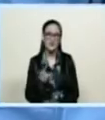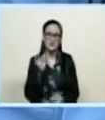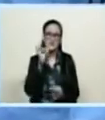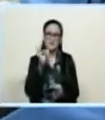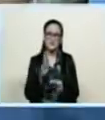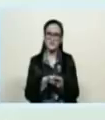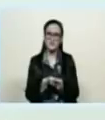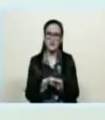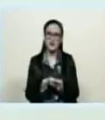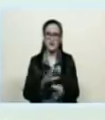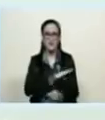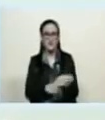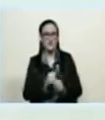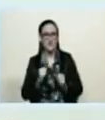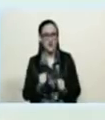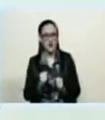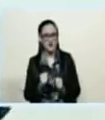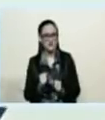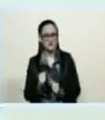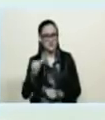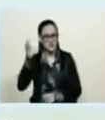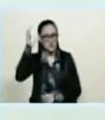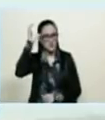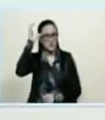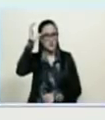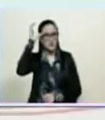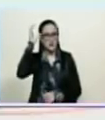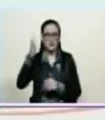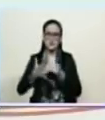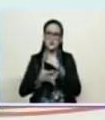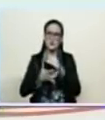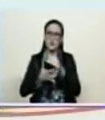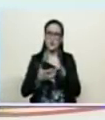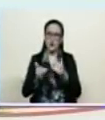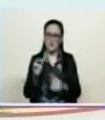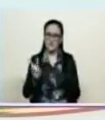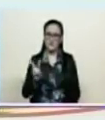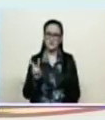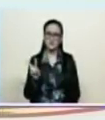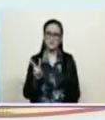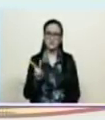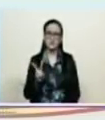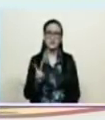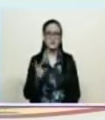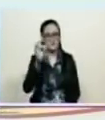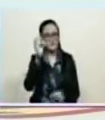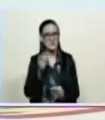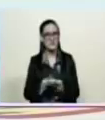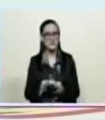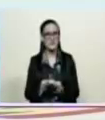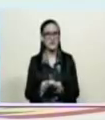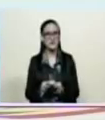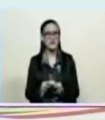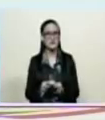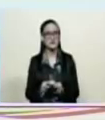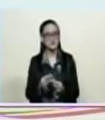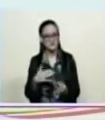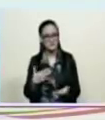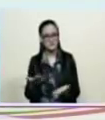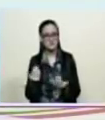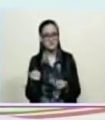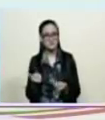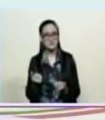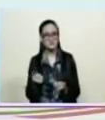Tengamos fe en la fuerza intelectual, tecnológica que tiene nuestro país. En esa fe, yo he ordenado